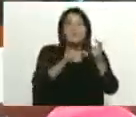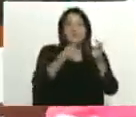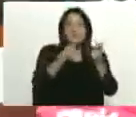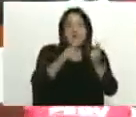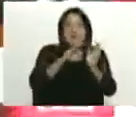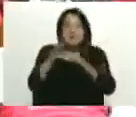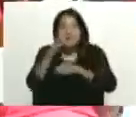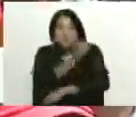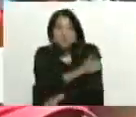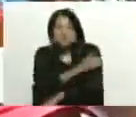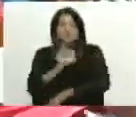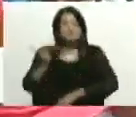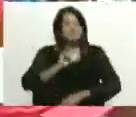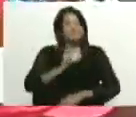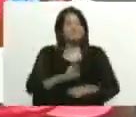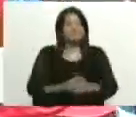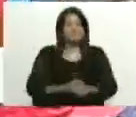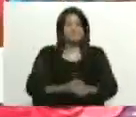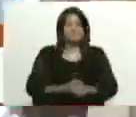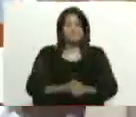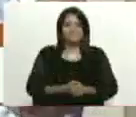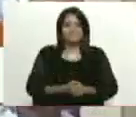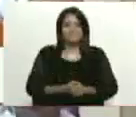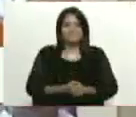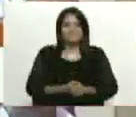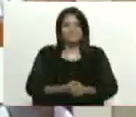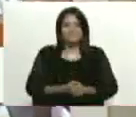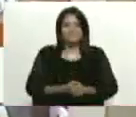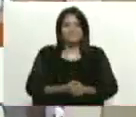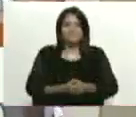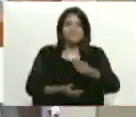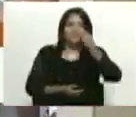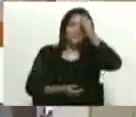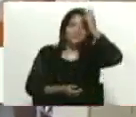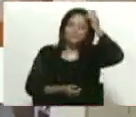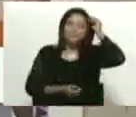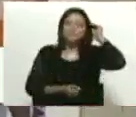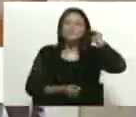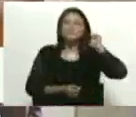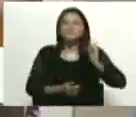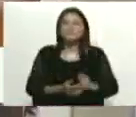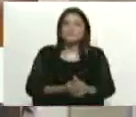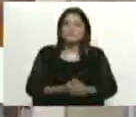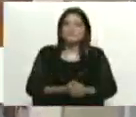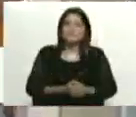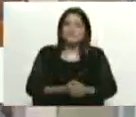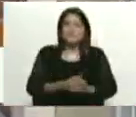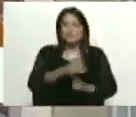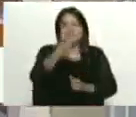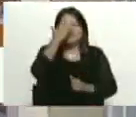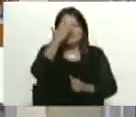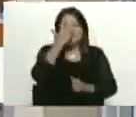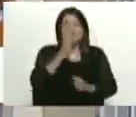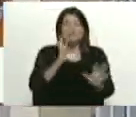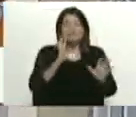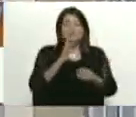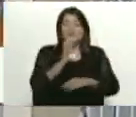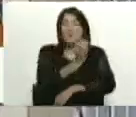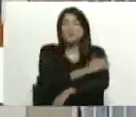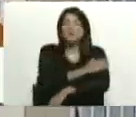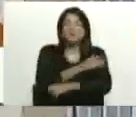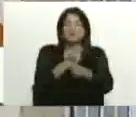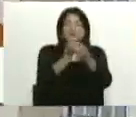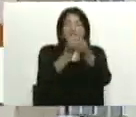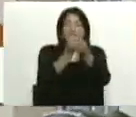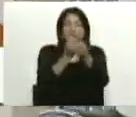Entonces hay que traernos esos compañeros para acá. Miren, ustedes no se imaginan cuántos opositores hay que lo que están esperando es